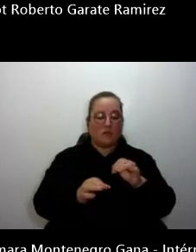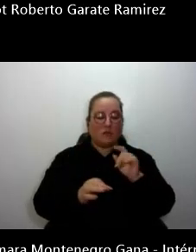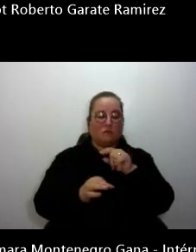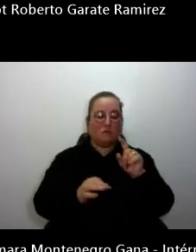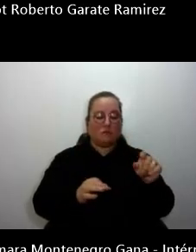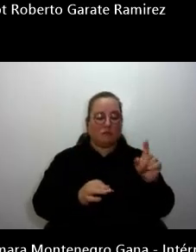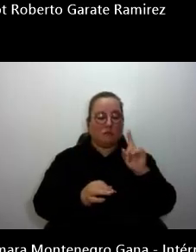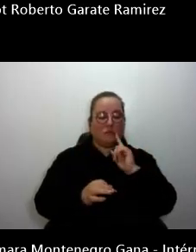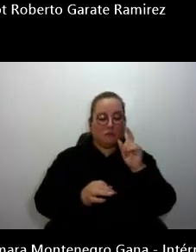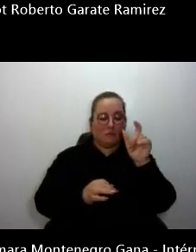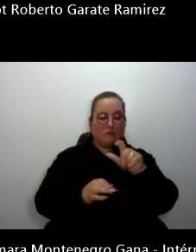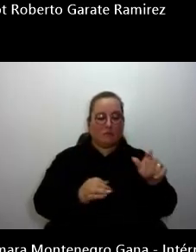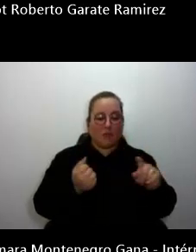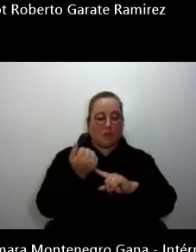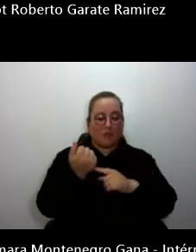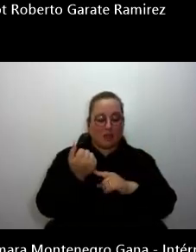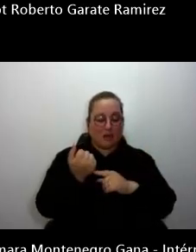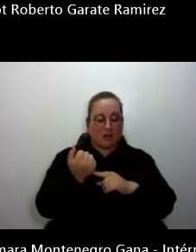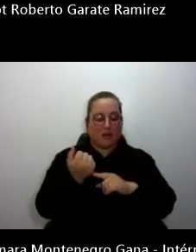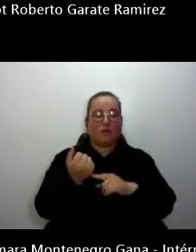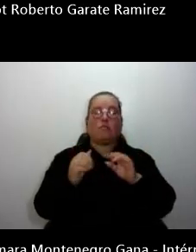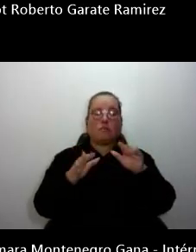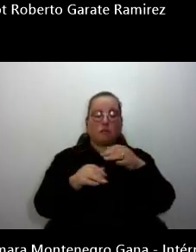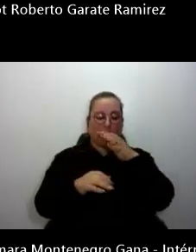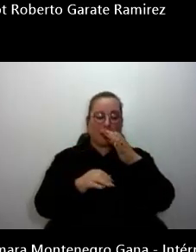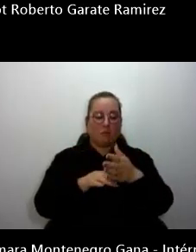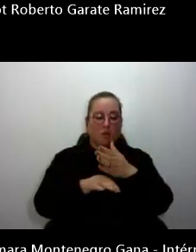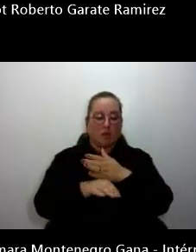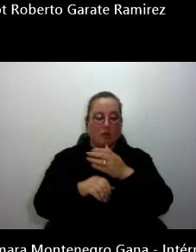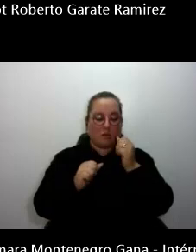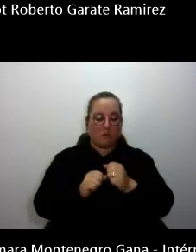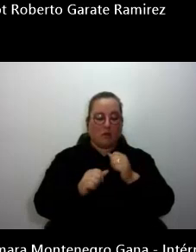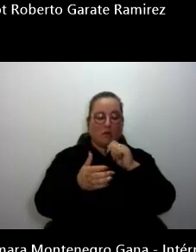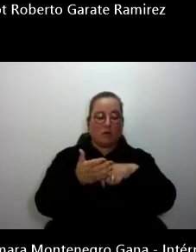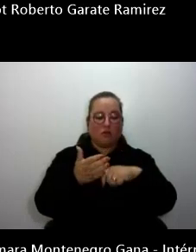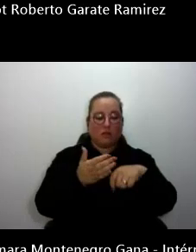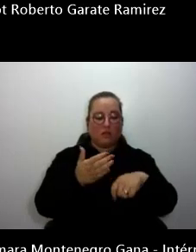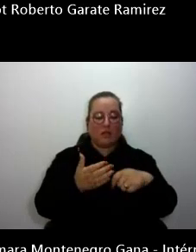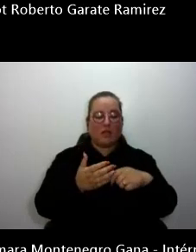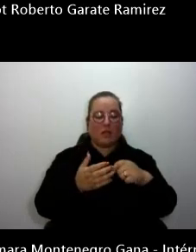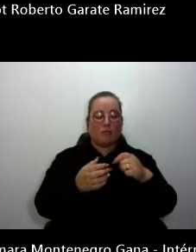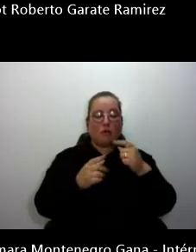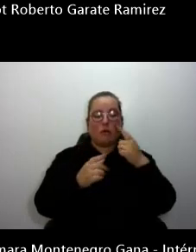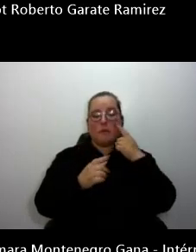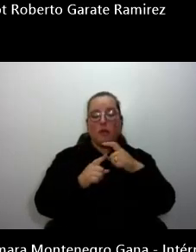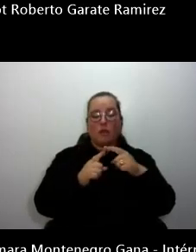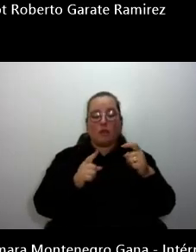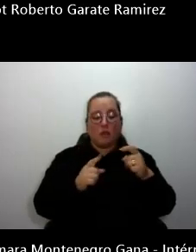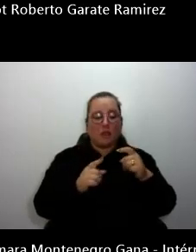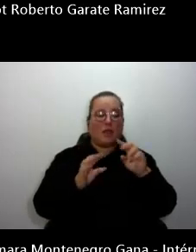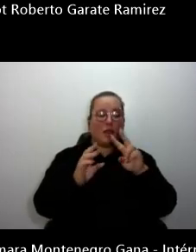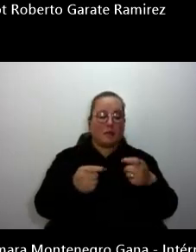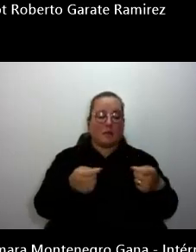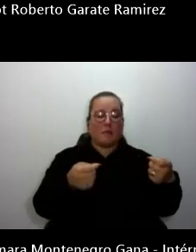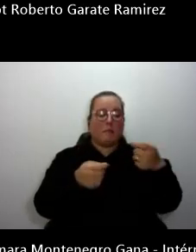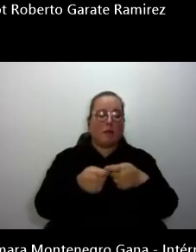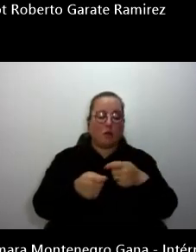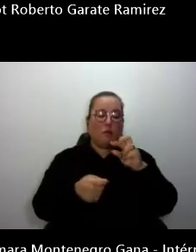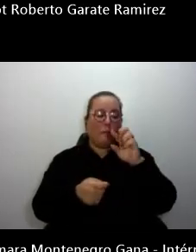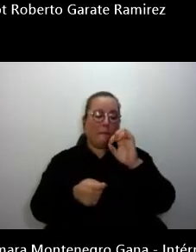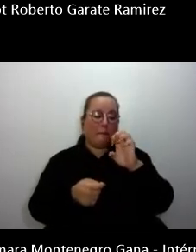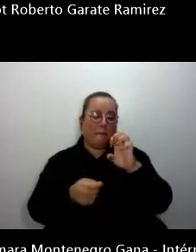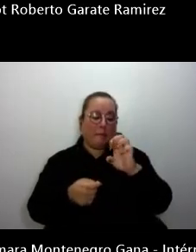o los asistentes técnicos, en este caso que mencionábamos, ¿cierto?, que se podían contratar por medio de la subvención CEP y la subvención PIE,